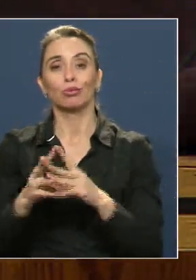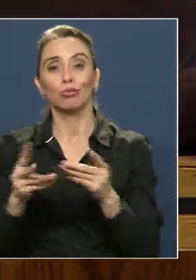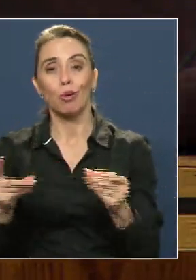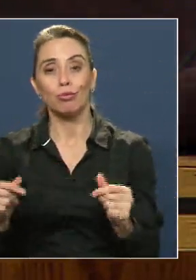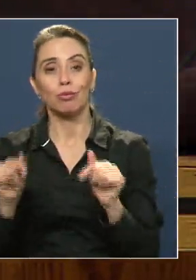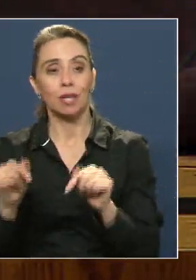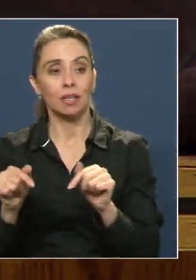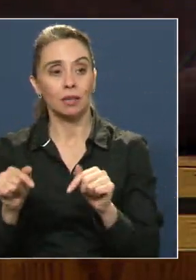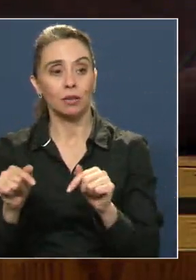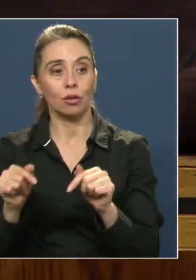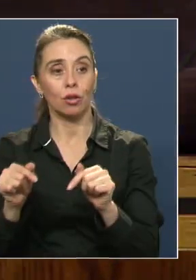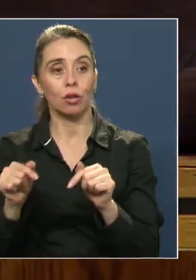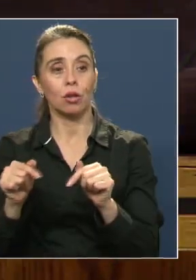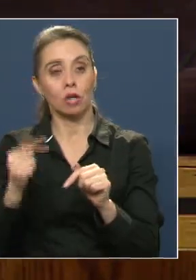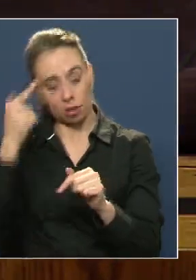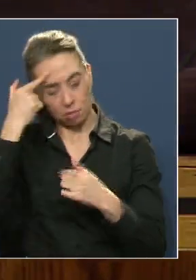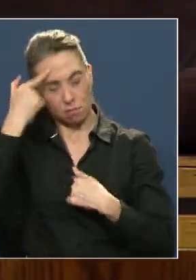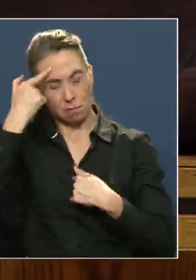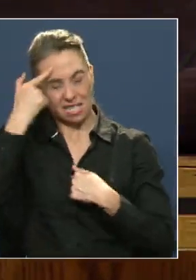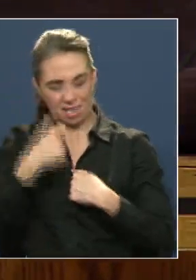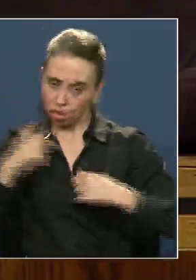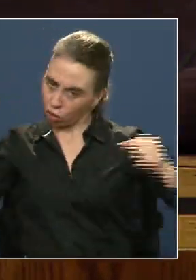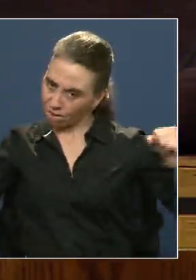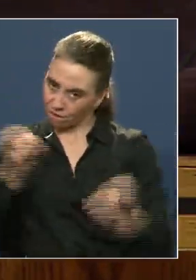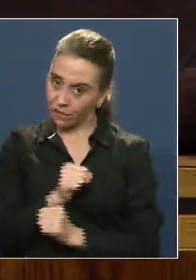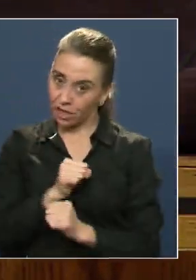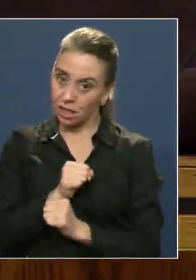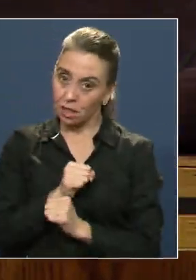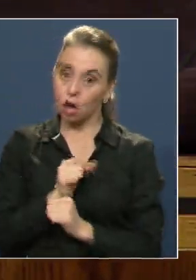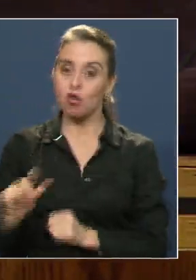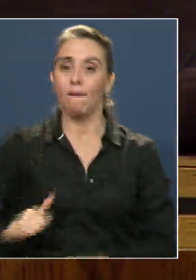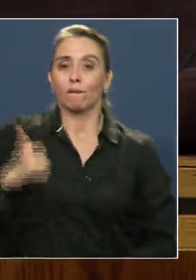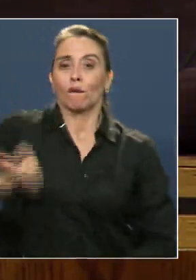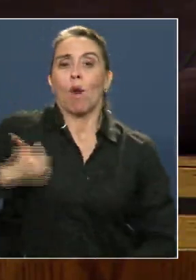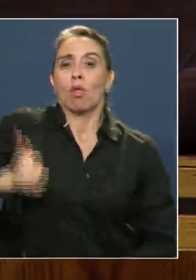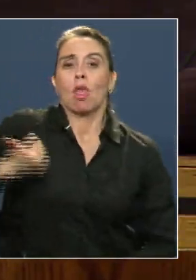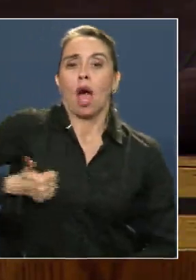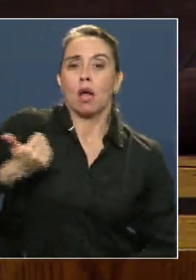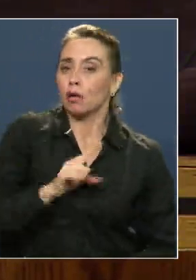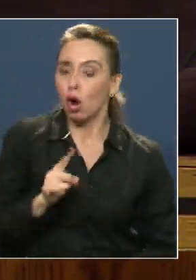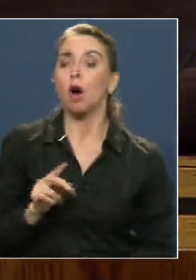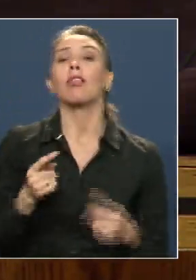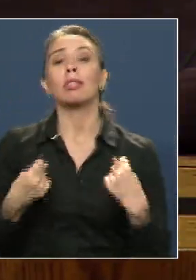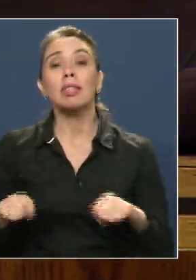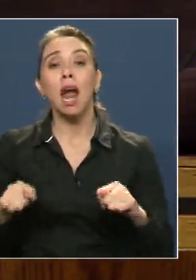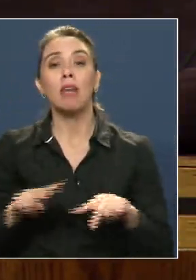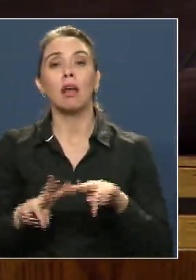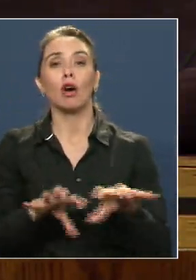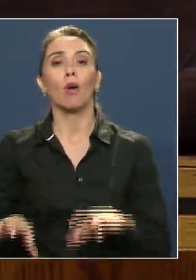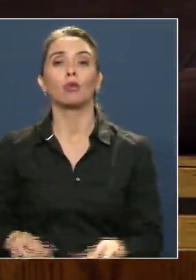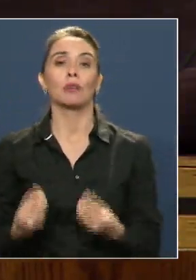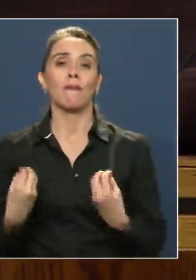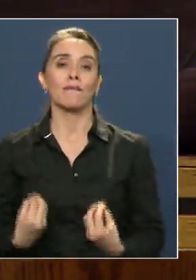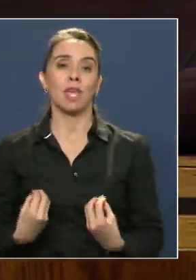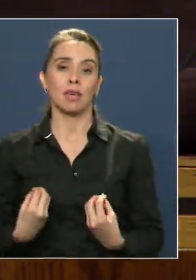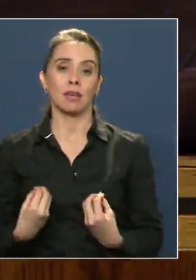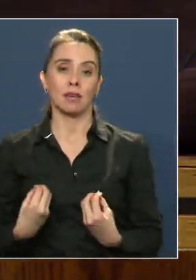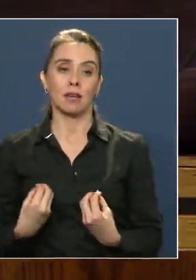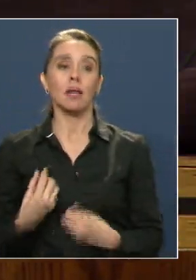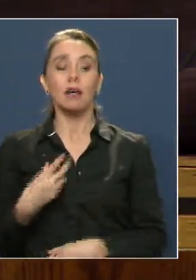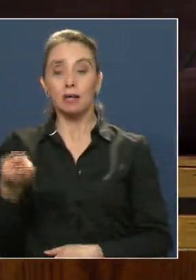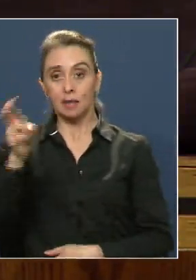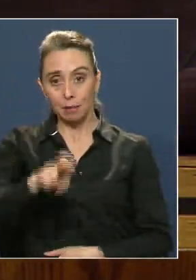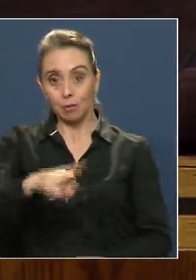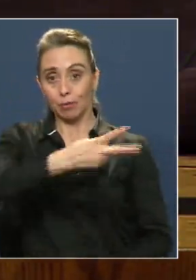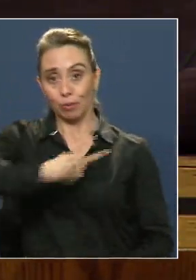cosas con la mayor frialdad posible, con el menor voluntarismo, tratando de hacer las cosas bien. Yo reitero,